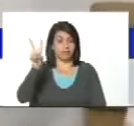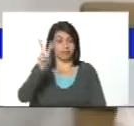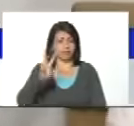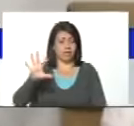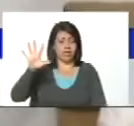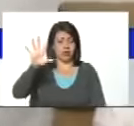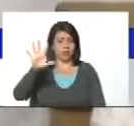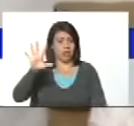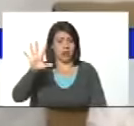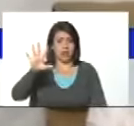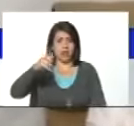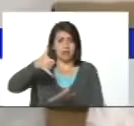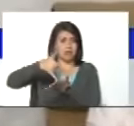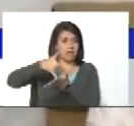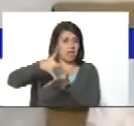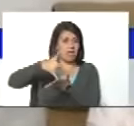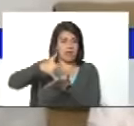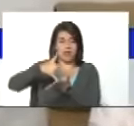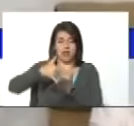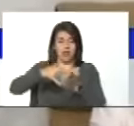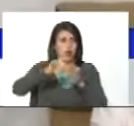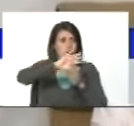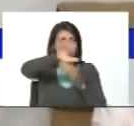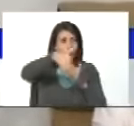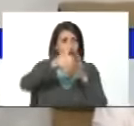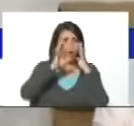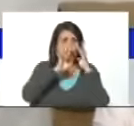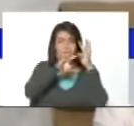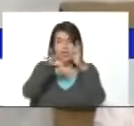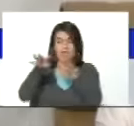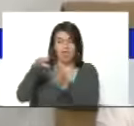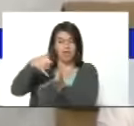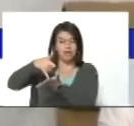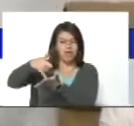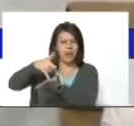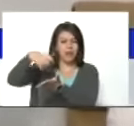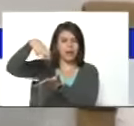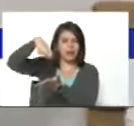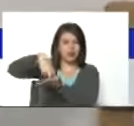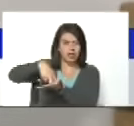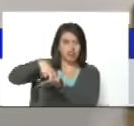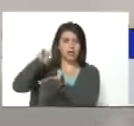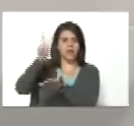Venezuela no se rinde ante nadie, Venezuela no se arrodilla ante nadie.